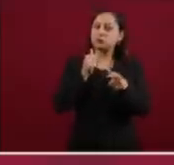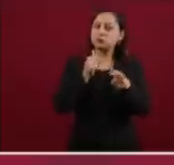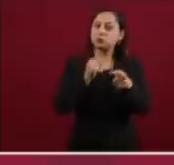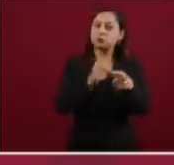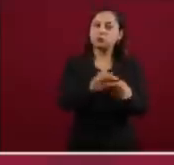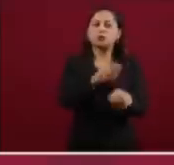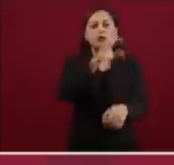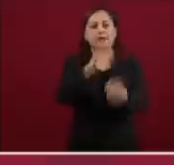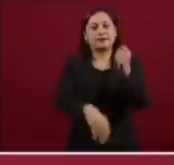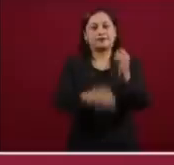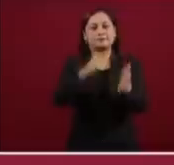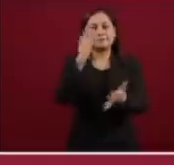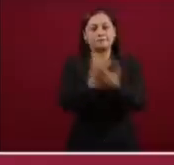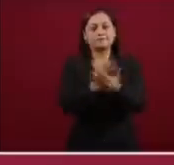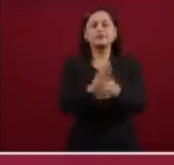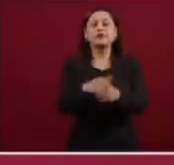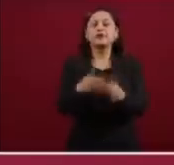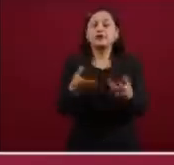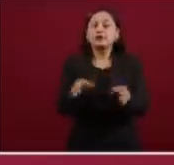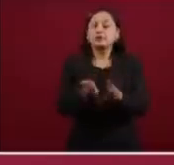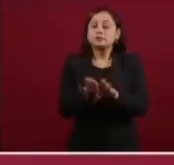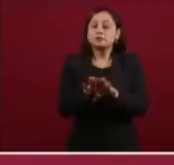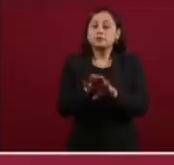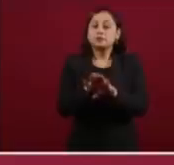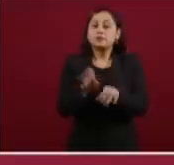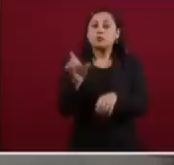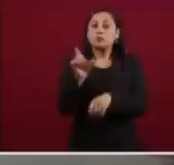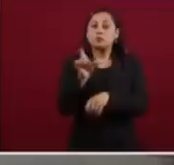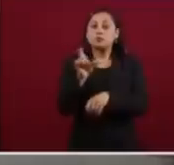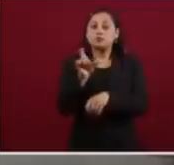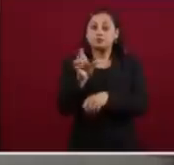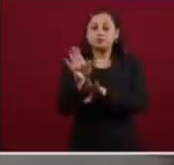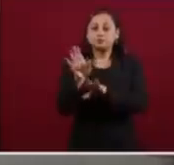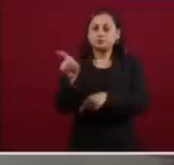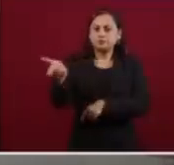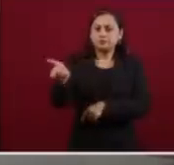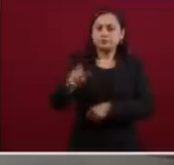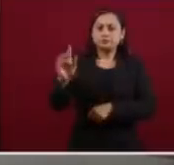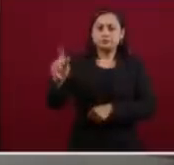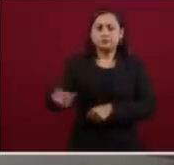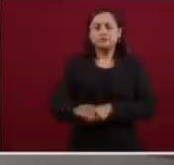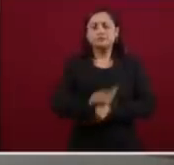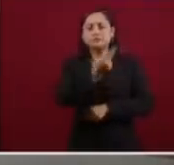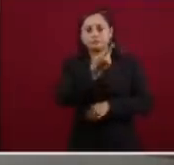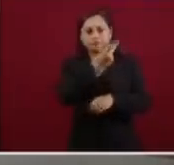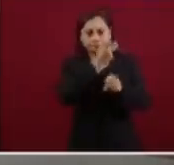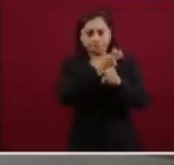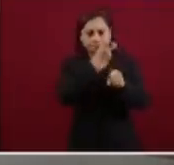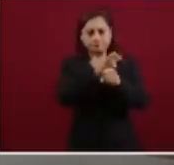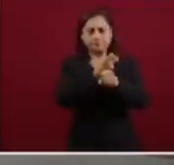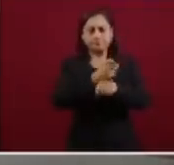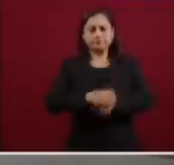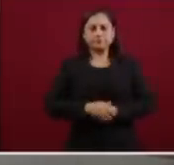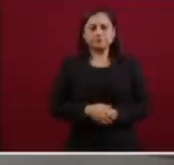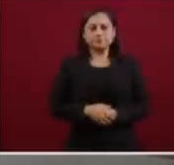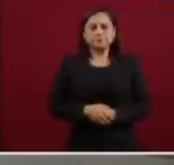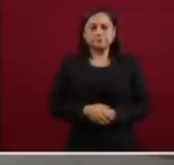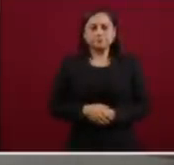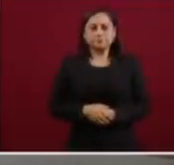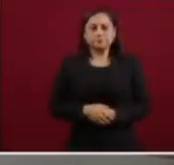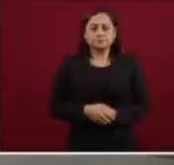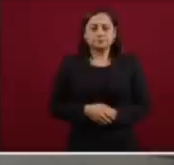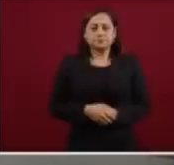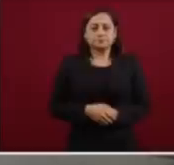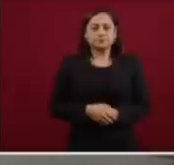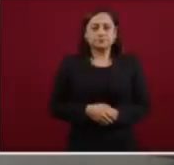es hasta que cae el último si una pregunta presidente con respecto al mismo